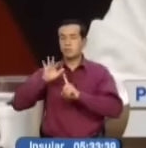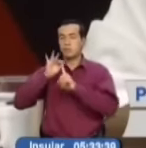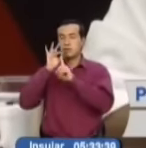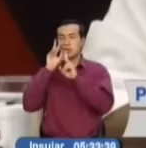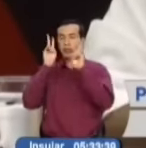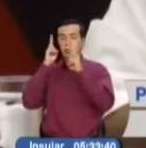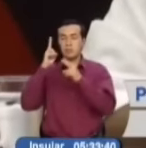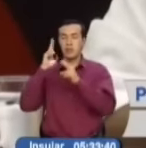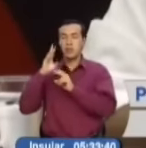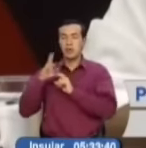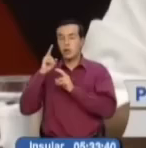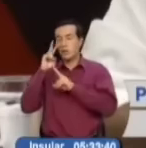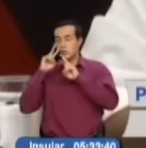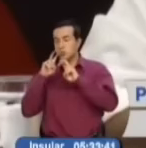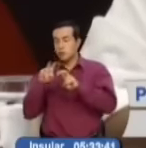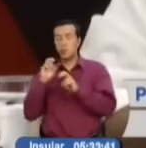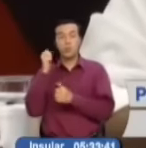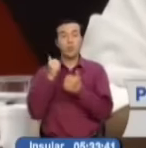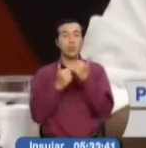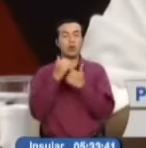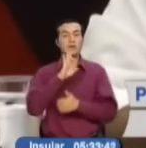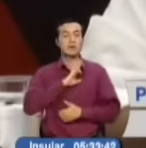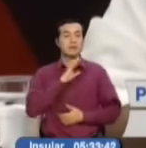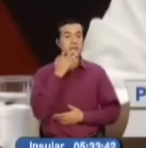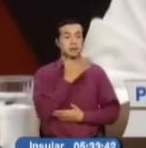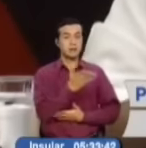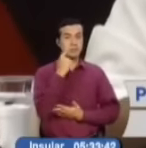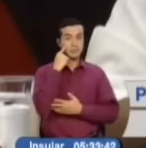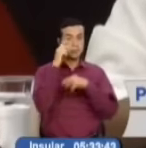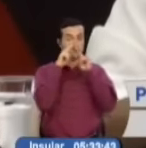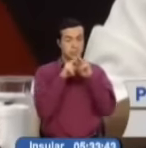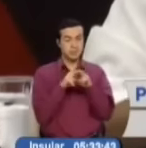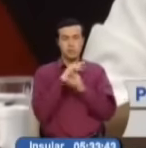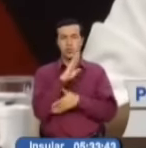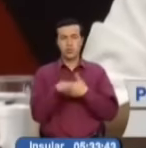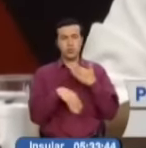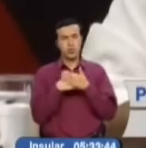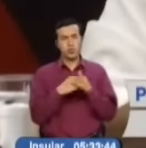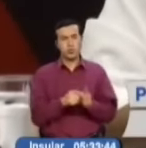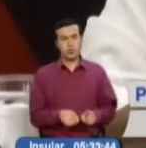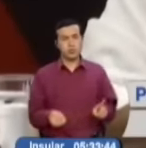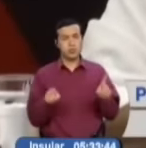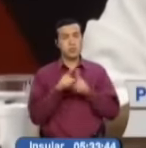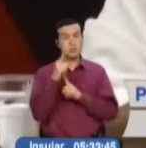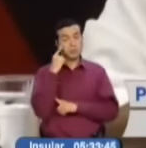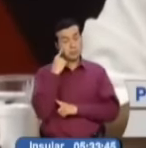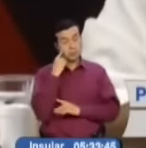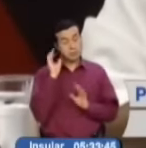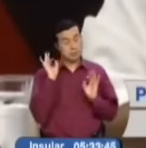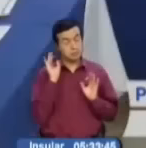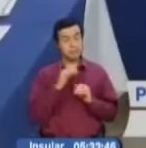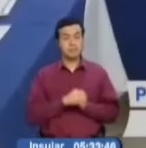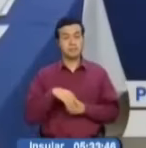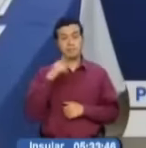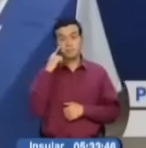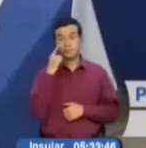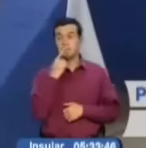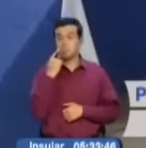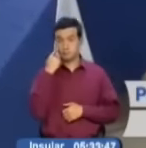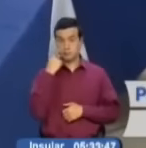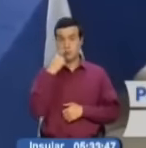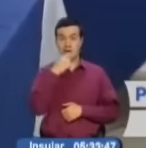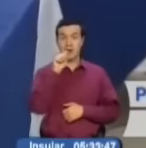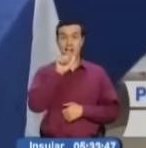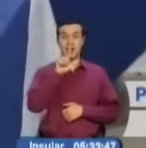evaluando todo aquello, quien tiene la capacidad técnica, para revisar sistemáticamente esos datos y vamos a ver quién es quién. Vamos a ver si aparece Galo